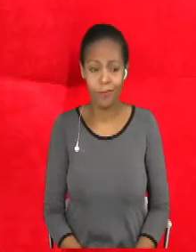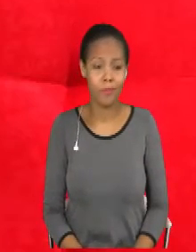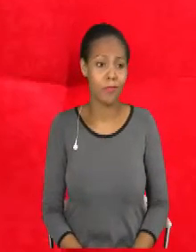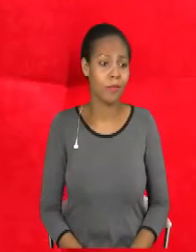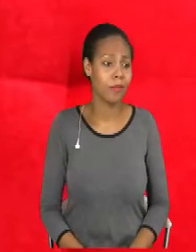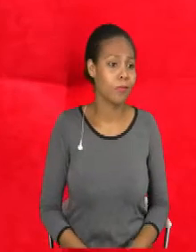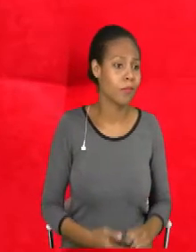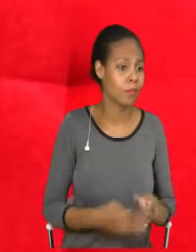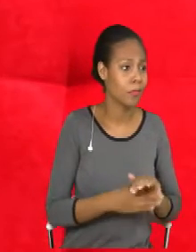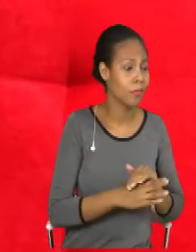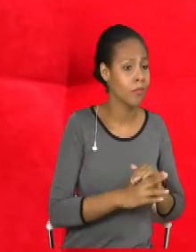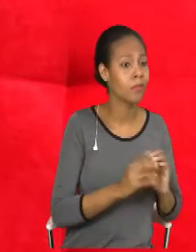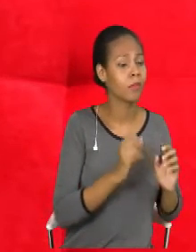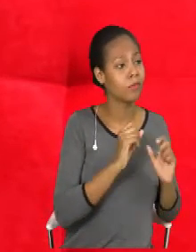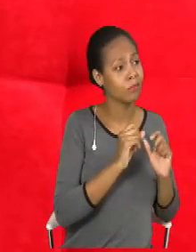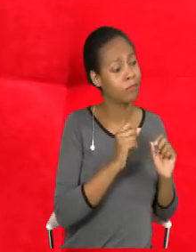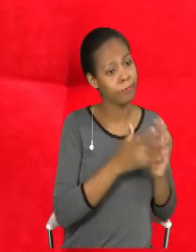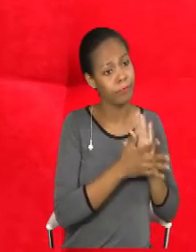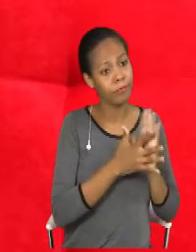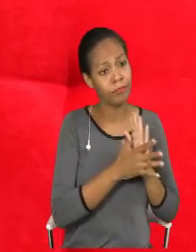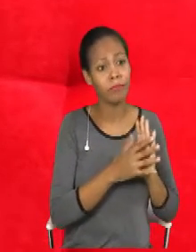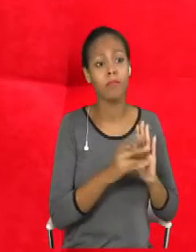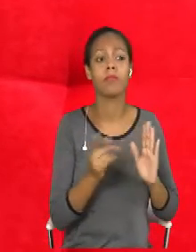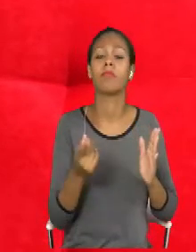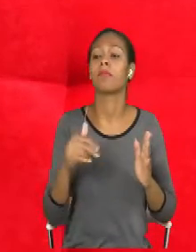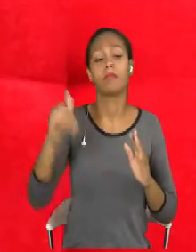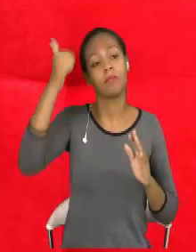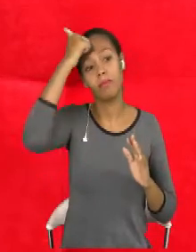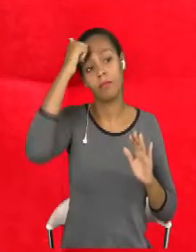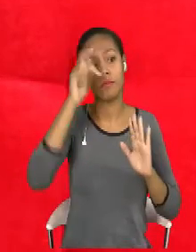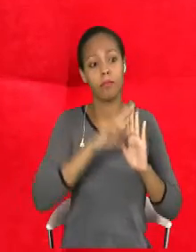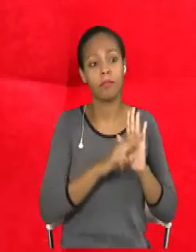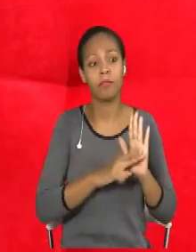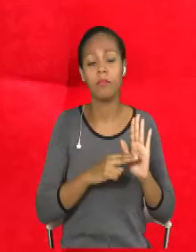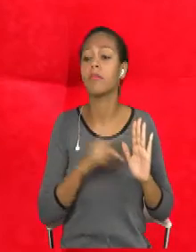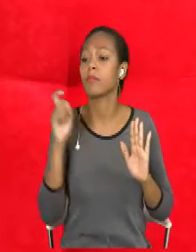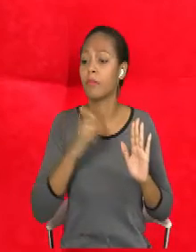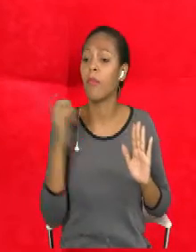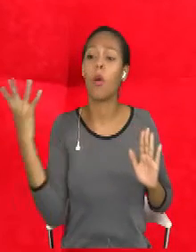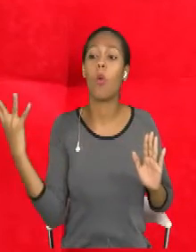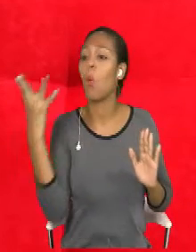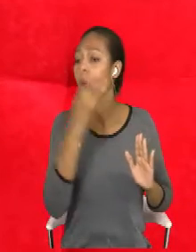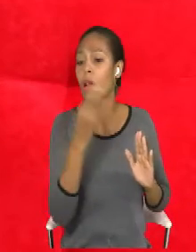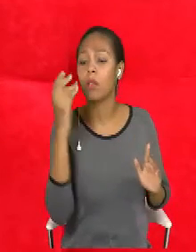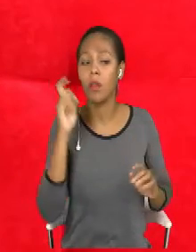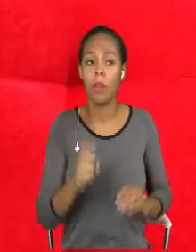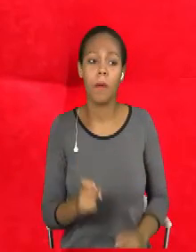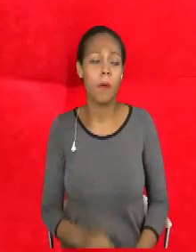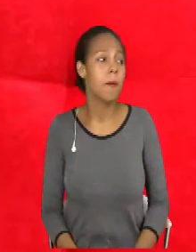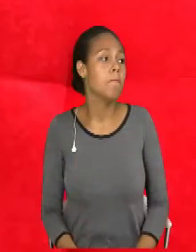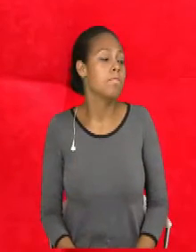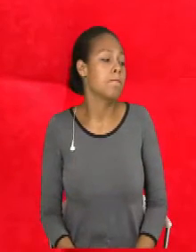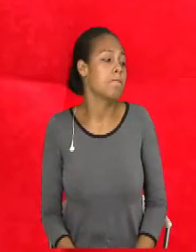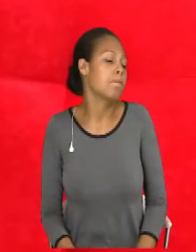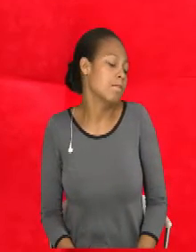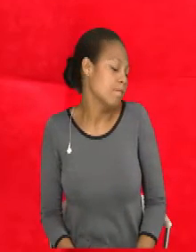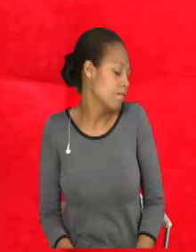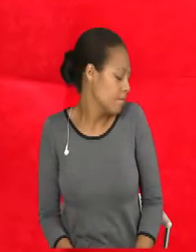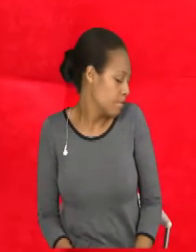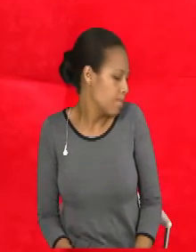Salimos, obviamente nos dijeron, el principal requisito era que estuvieran todos. Bueno, un